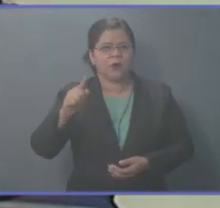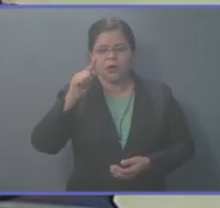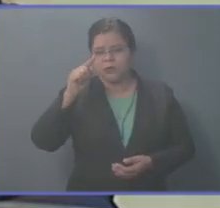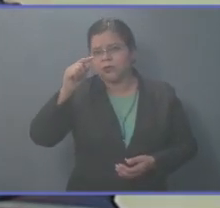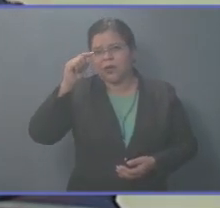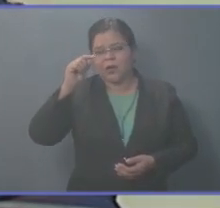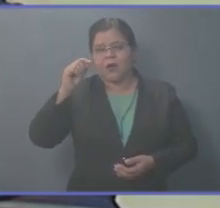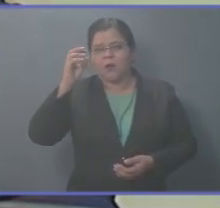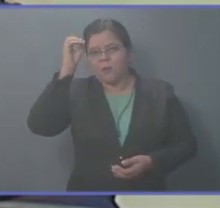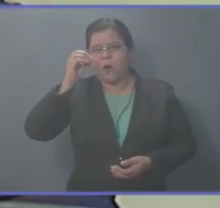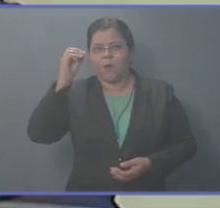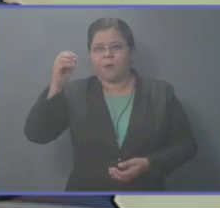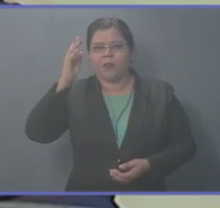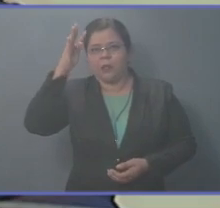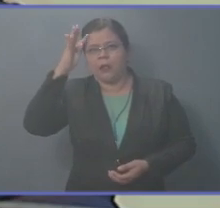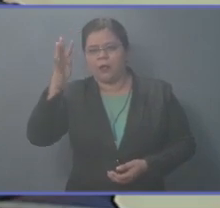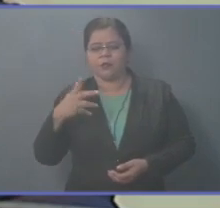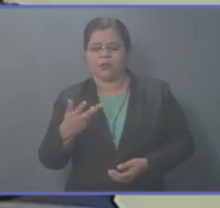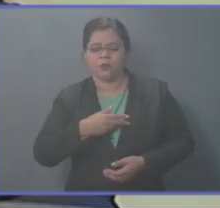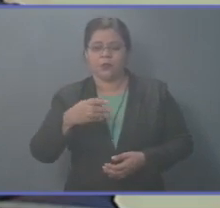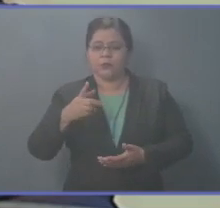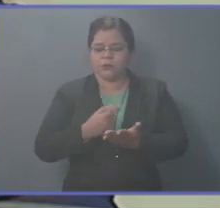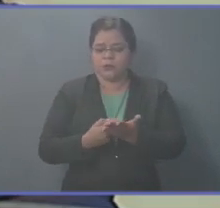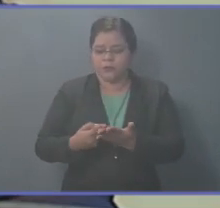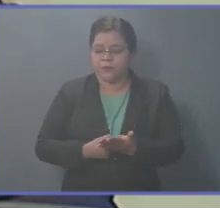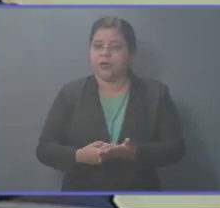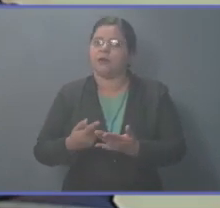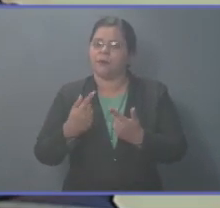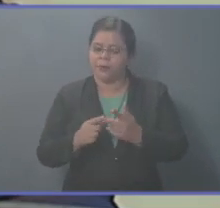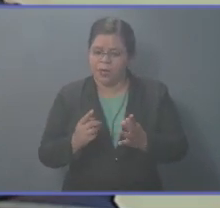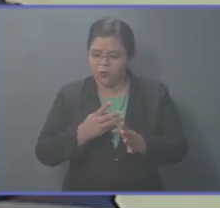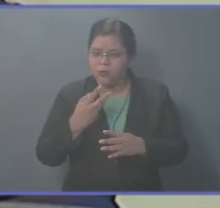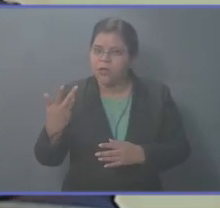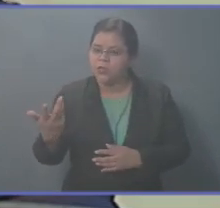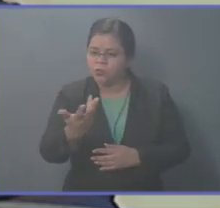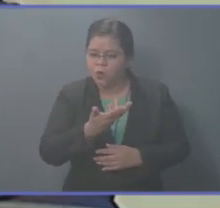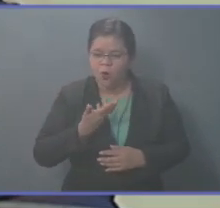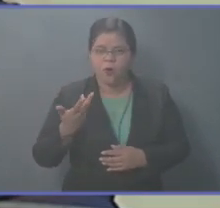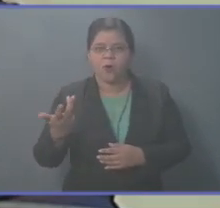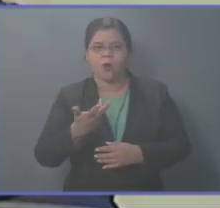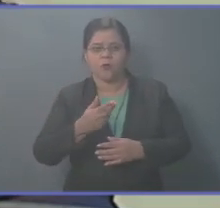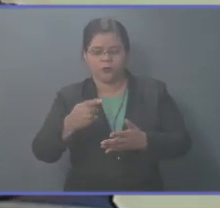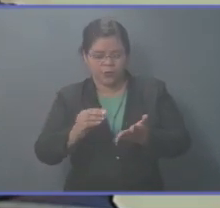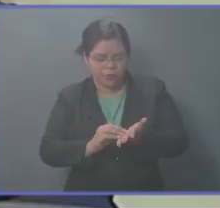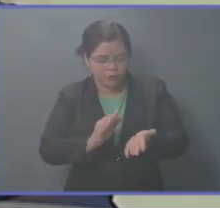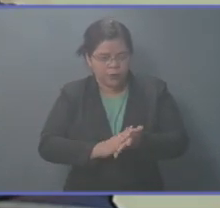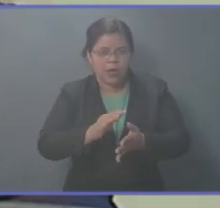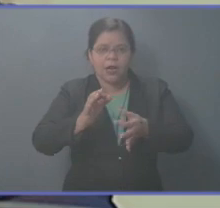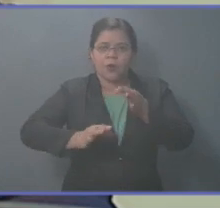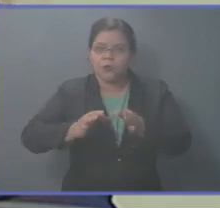este tribunal, sino que es una opinión mayoritaria, casi unánime, de la doctrina y de la jurisprudencia de otros